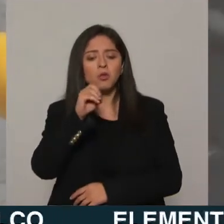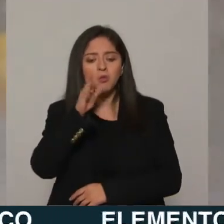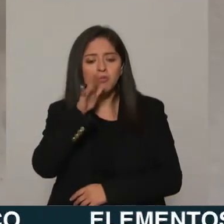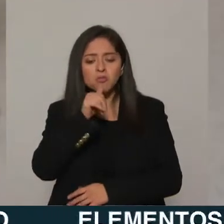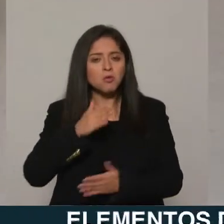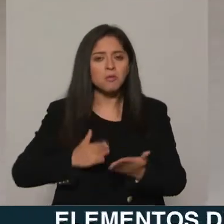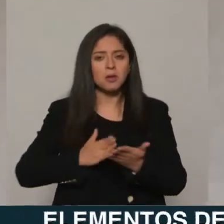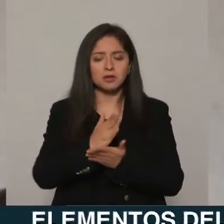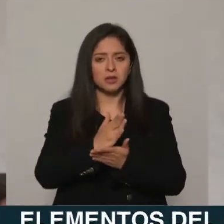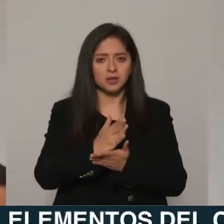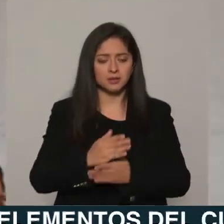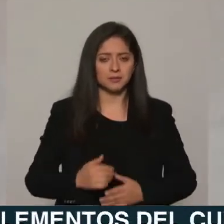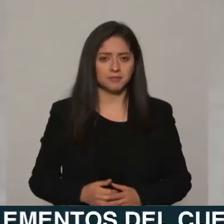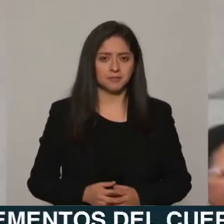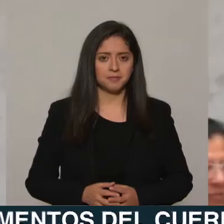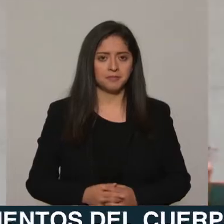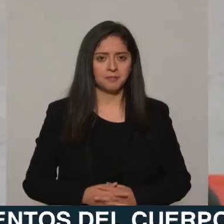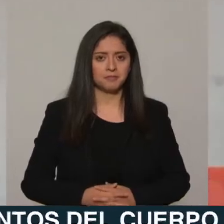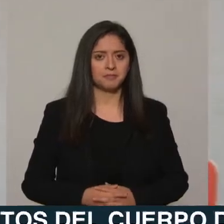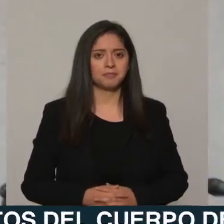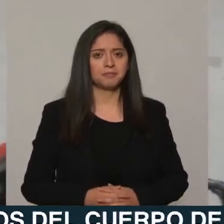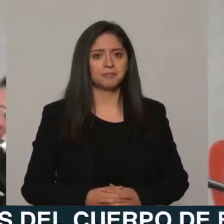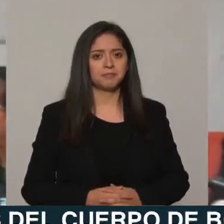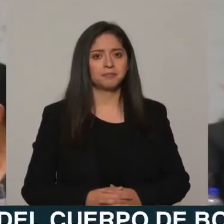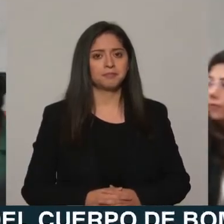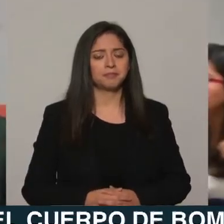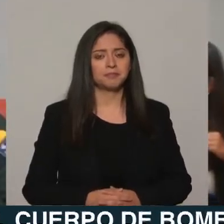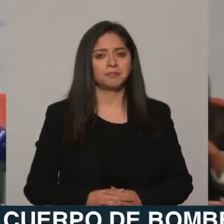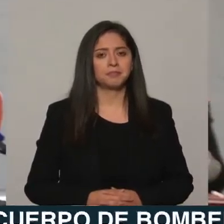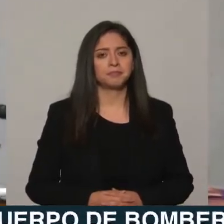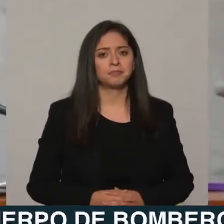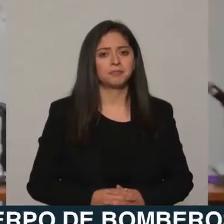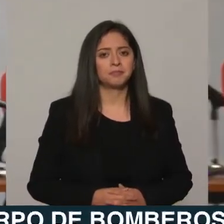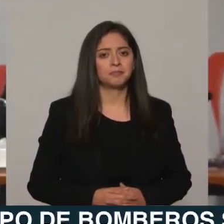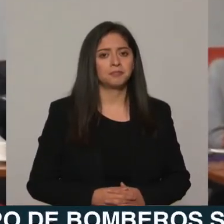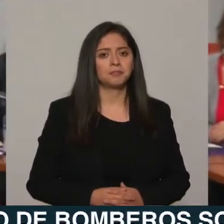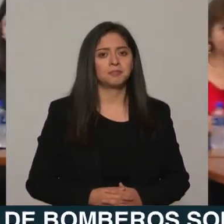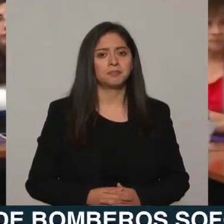Con imágenes de Joel Arias, Víctor Diego, 21 Noticias.